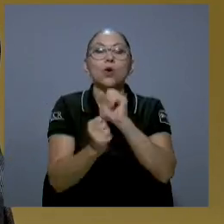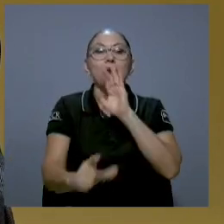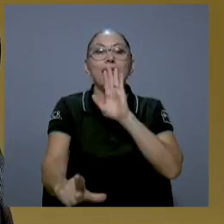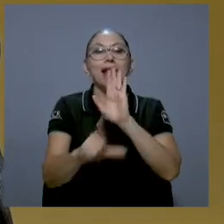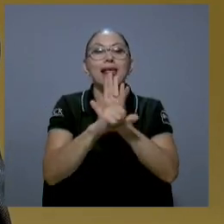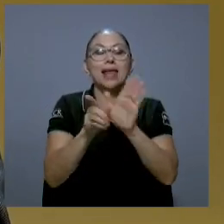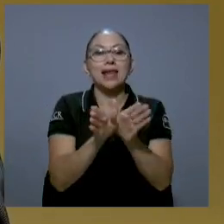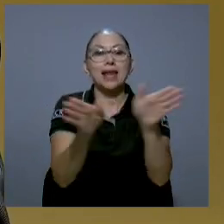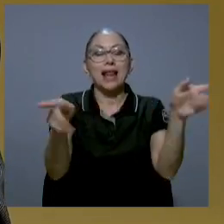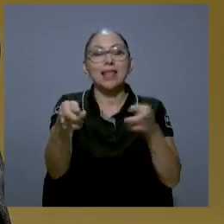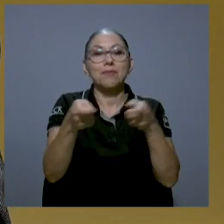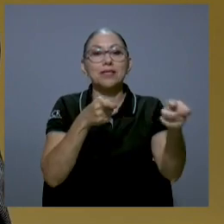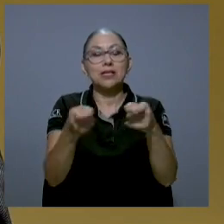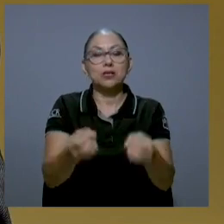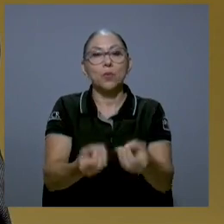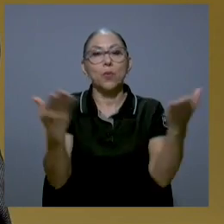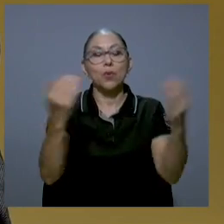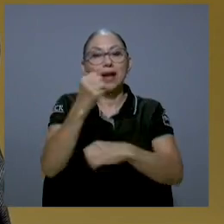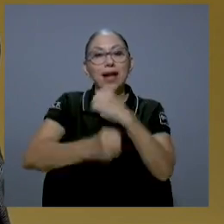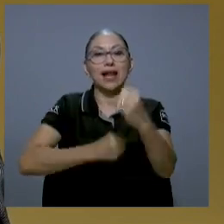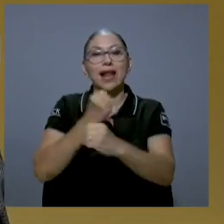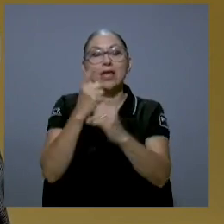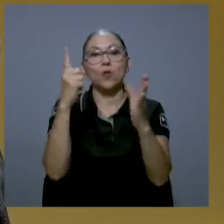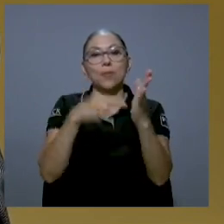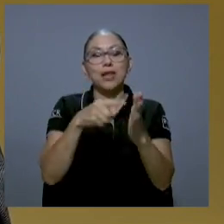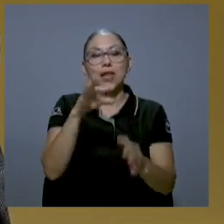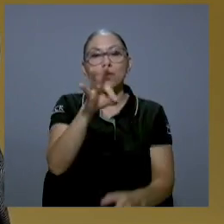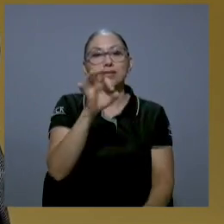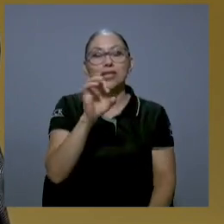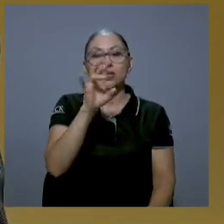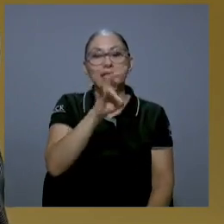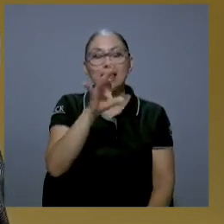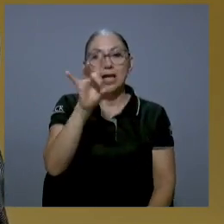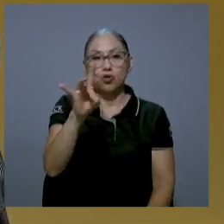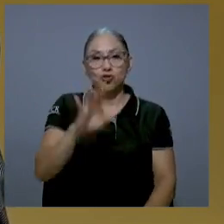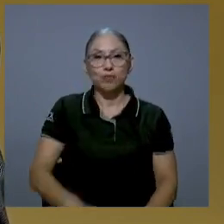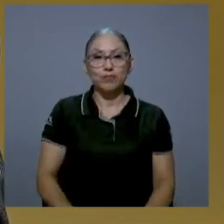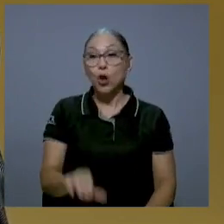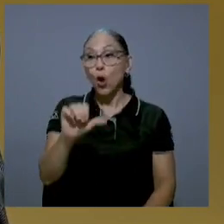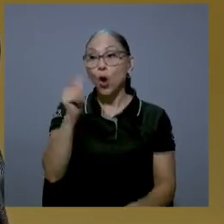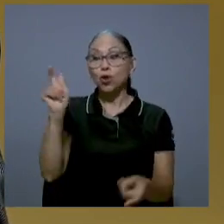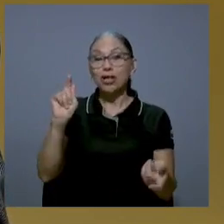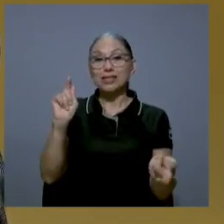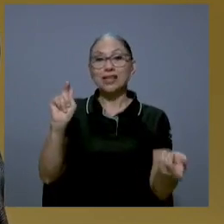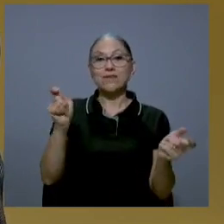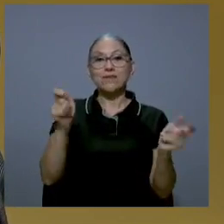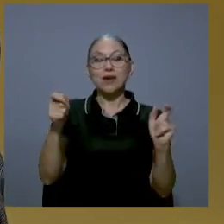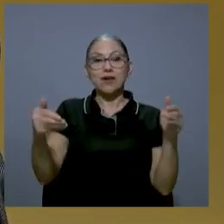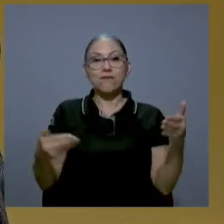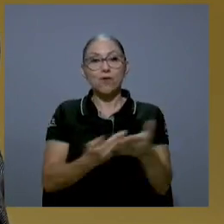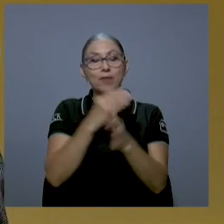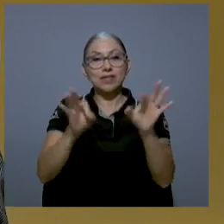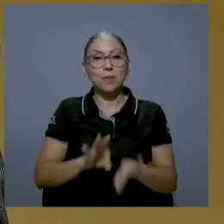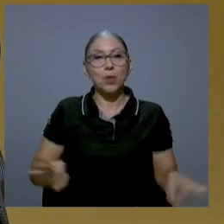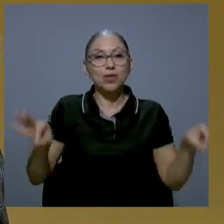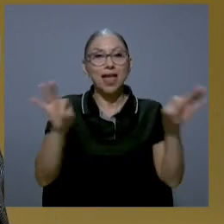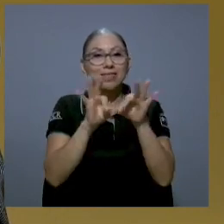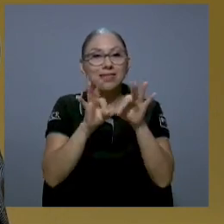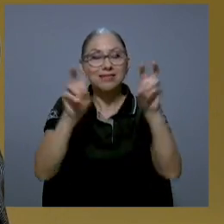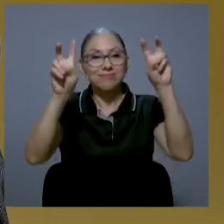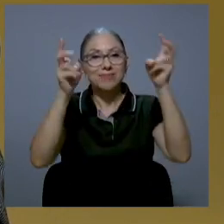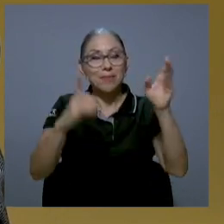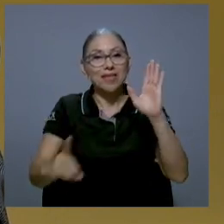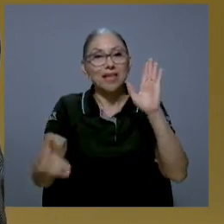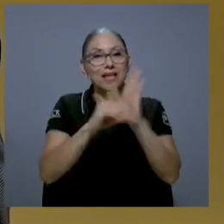Administración Pública en 1978. Otras reformas importantes han sido en el campo de los derechos fundamentales. La reforma